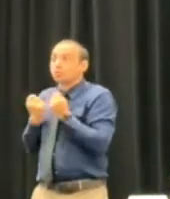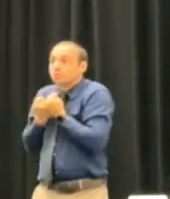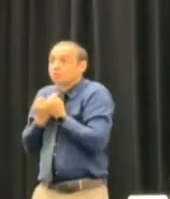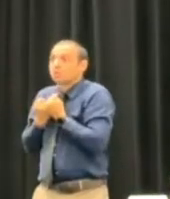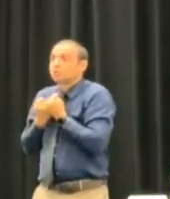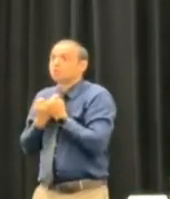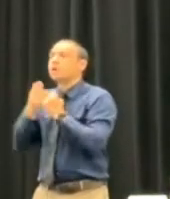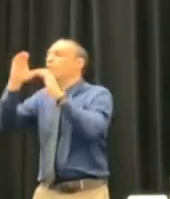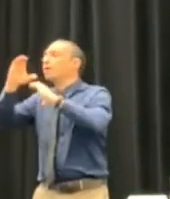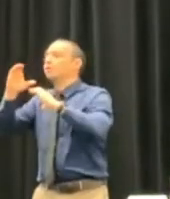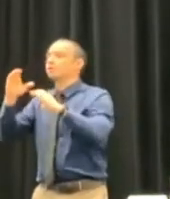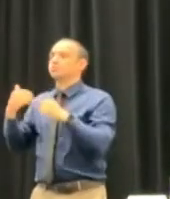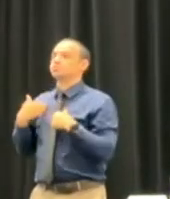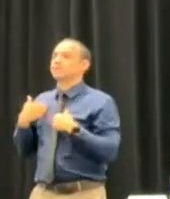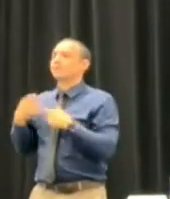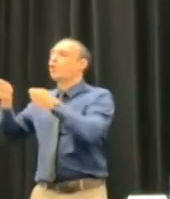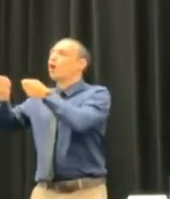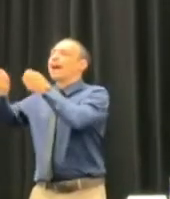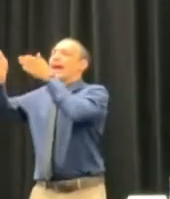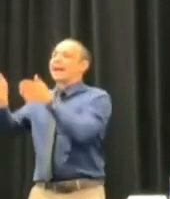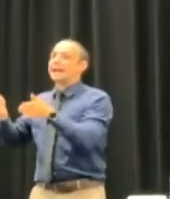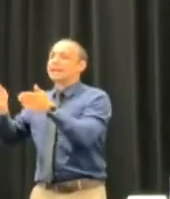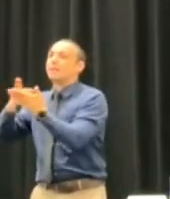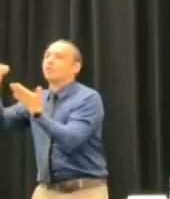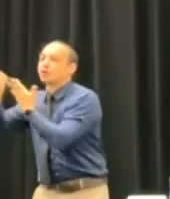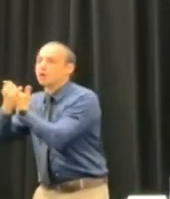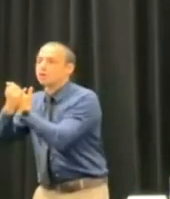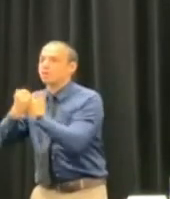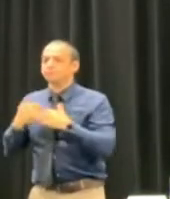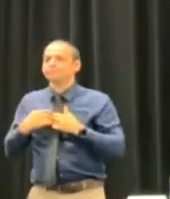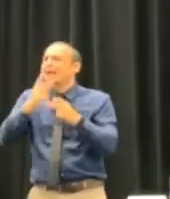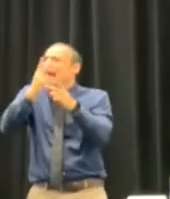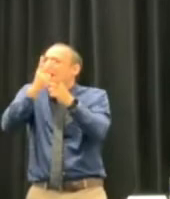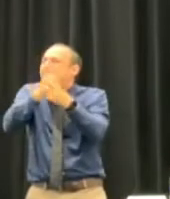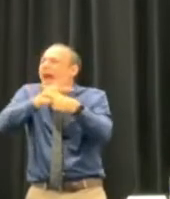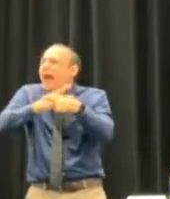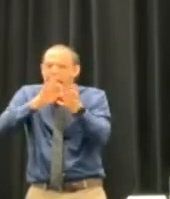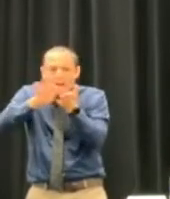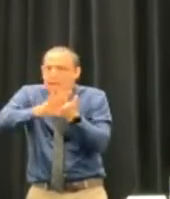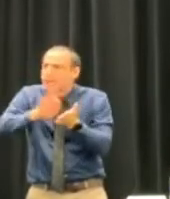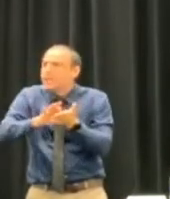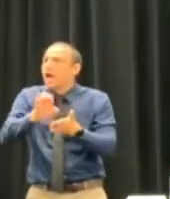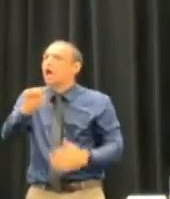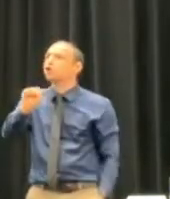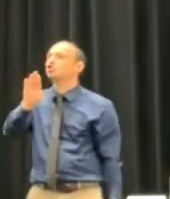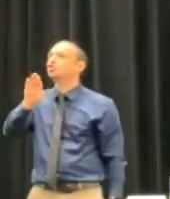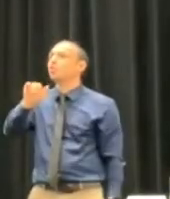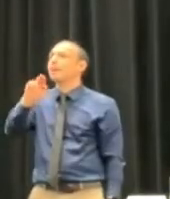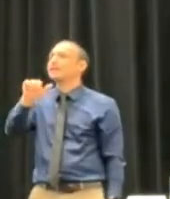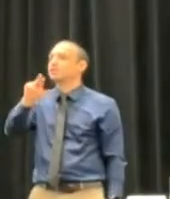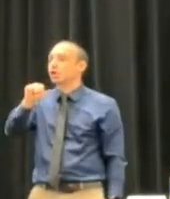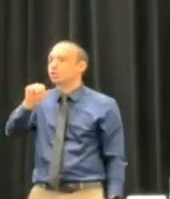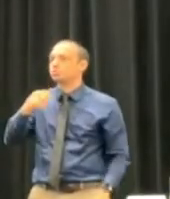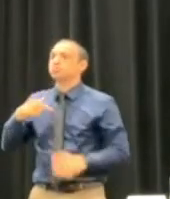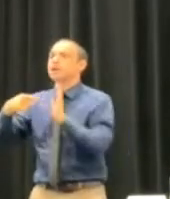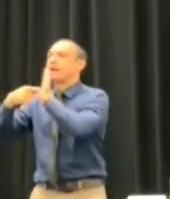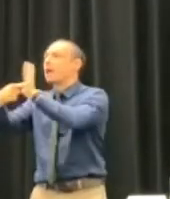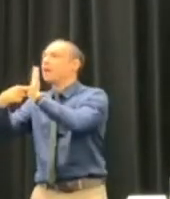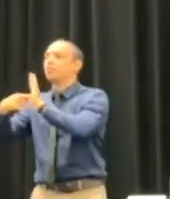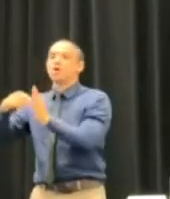gerentes de proyectos analistas de subvenciones estamos hablando de especialistas de mitigación de riesgos